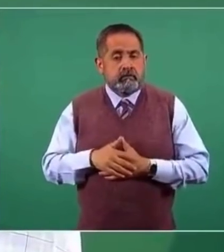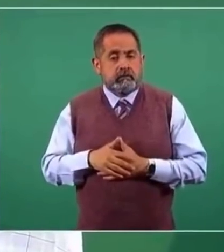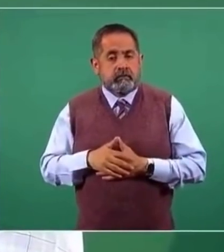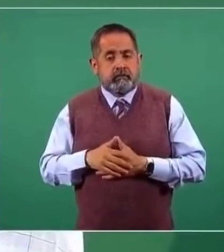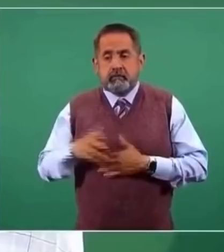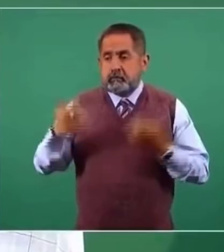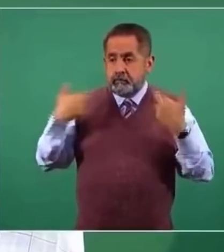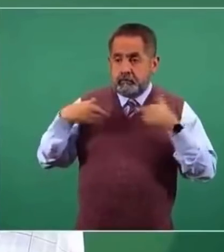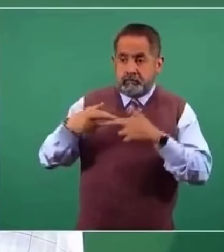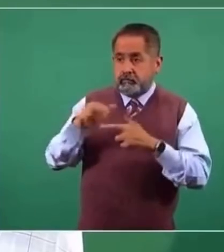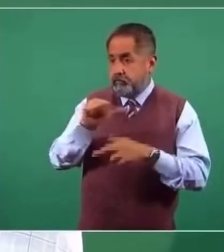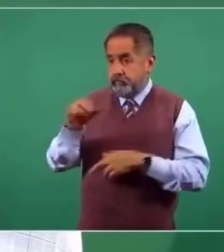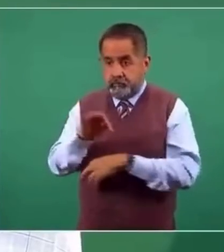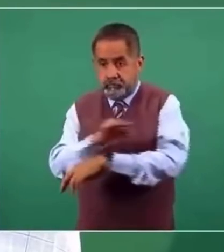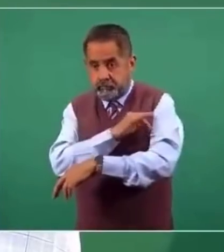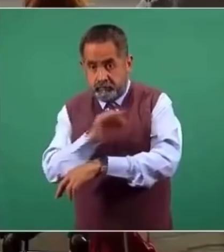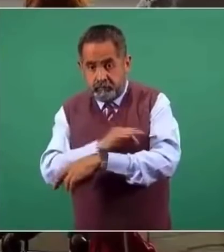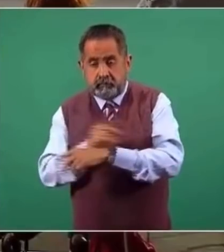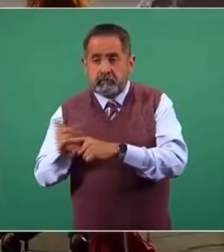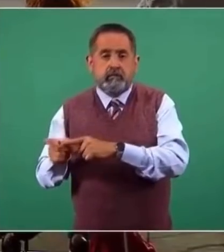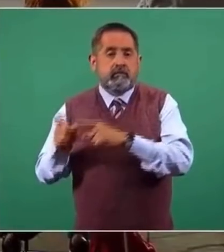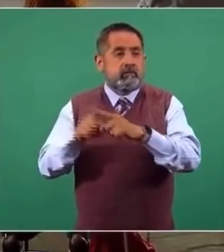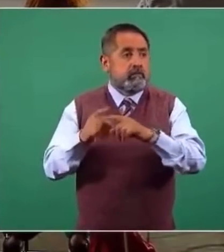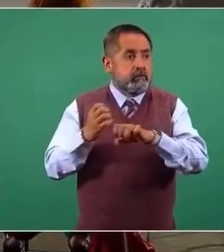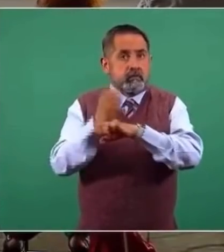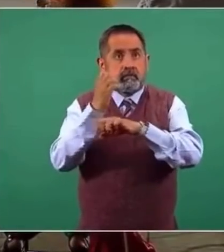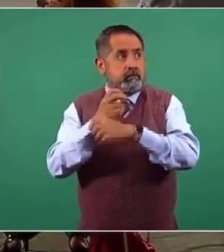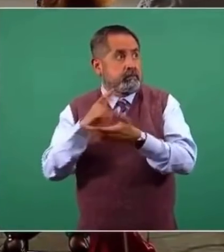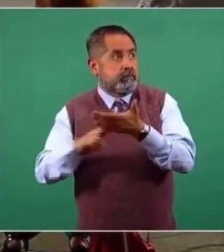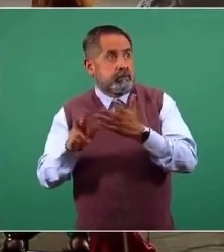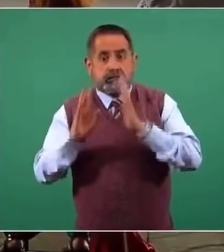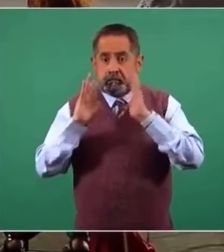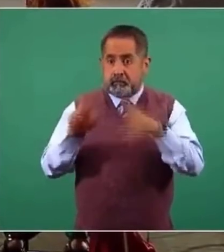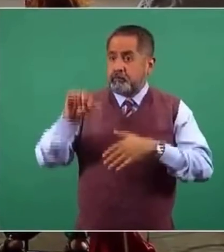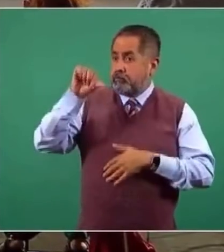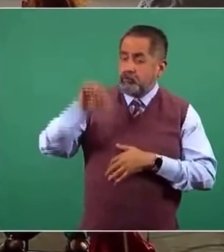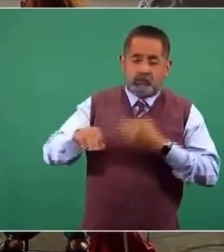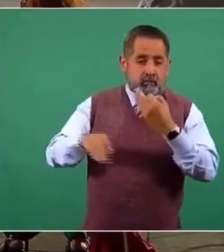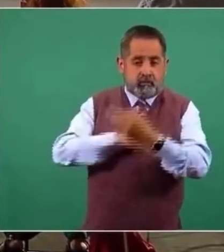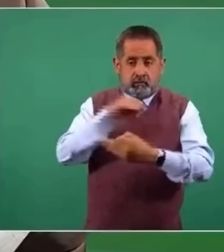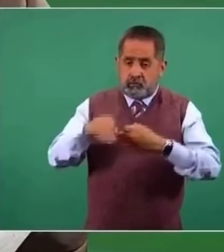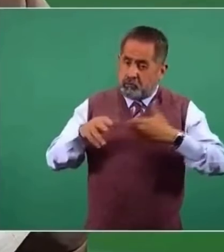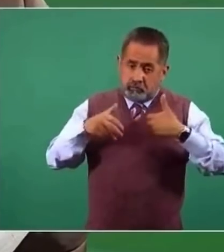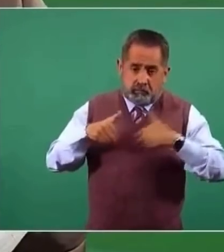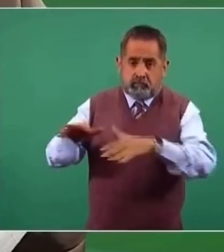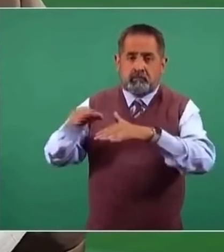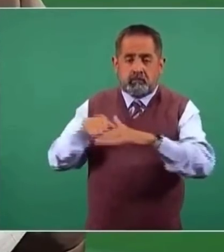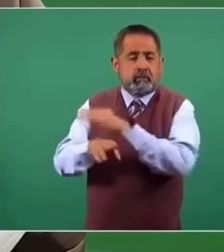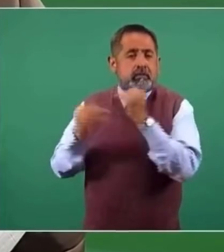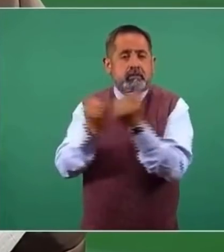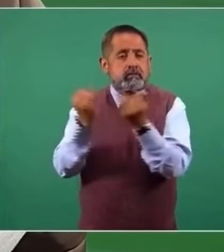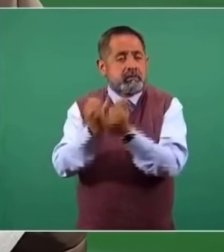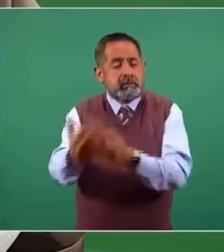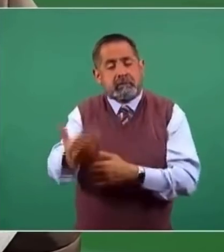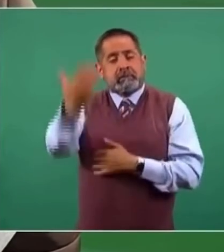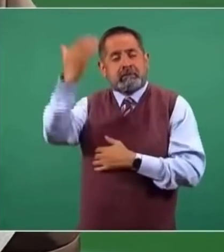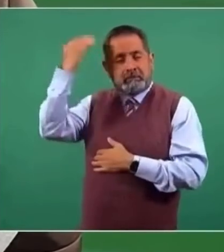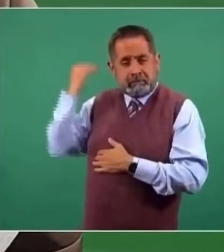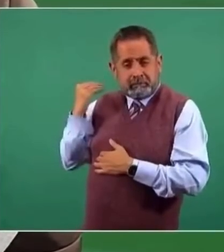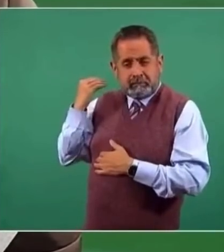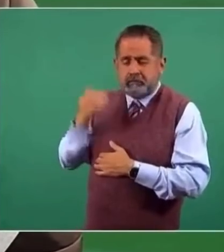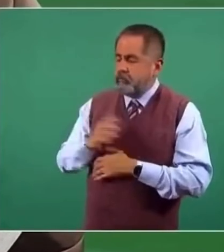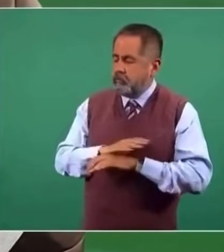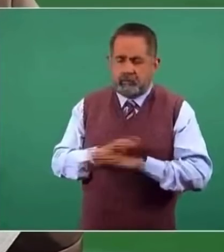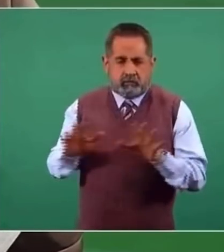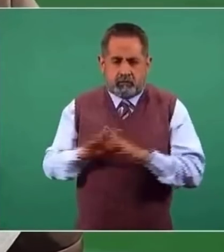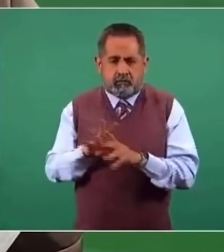de maestros vacunados, ni para los estados que están en verde, es regreso como estaba antes de la pandemia y regresamos